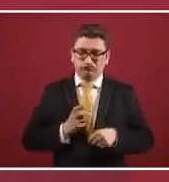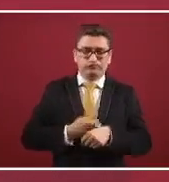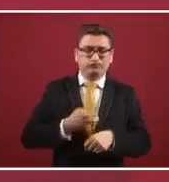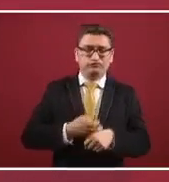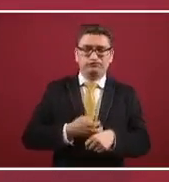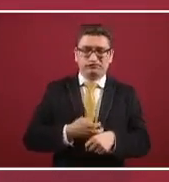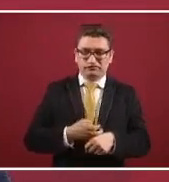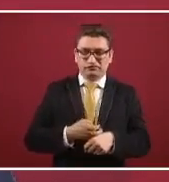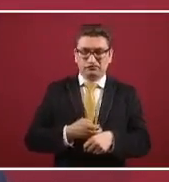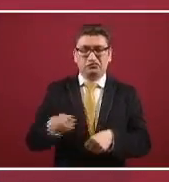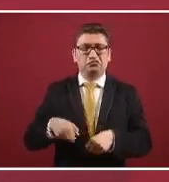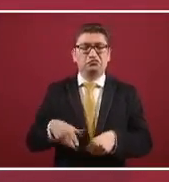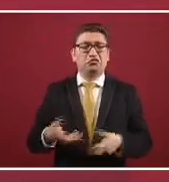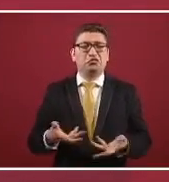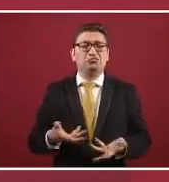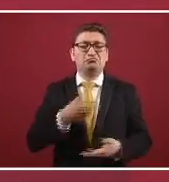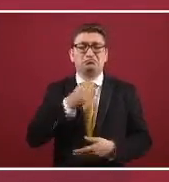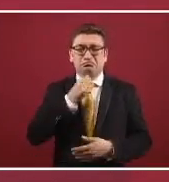obnubilados.